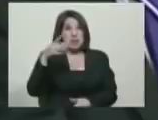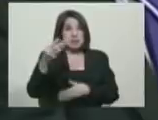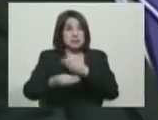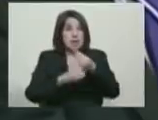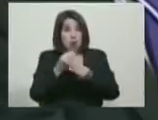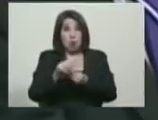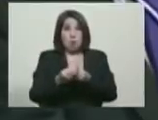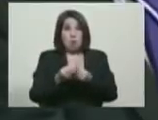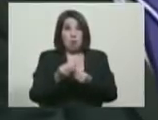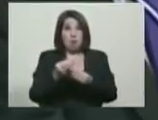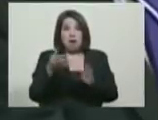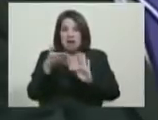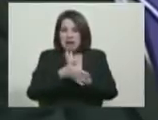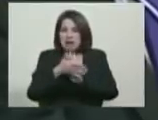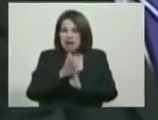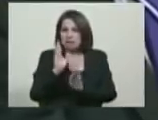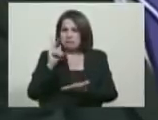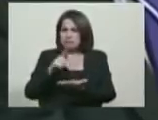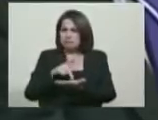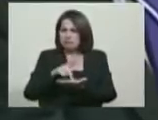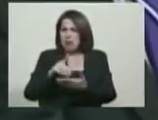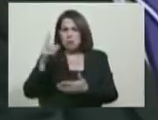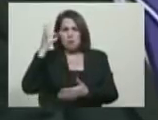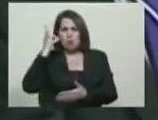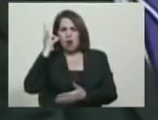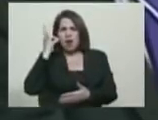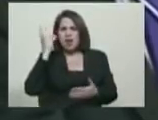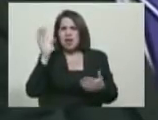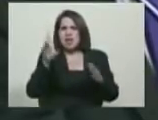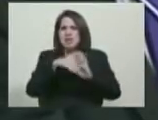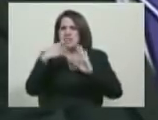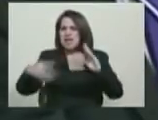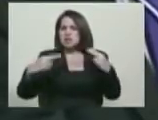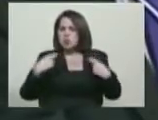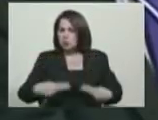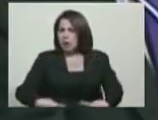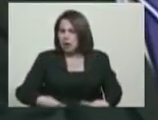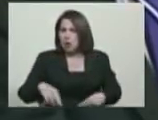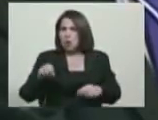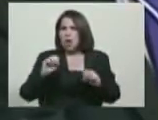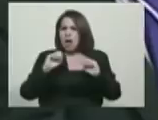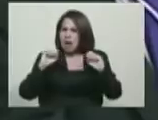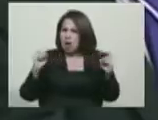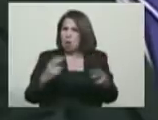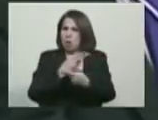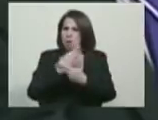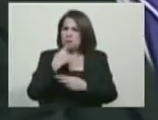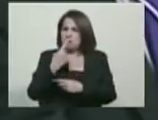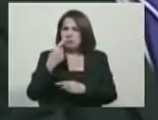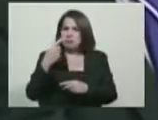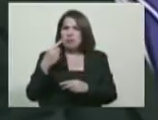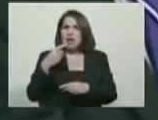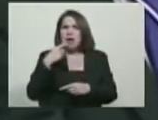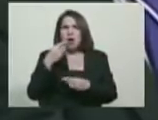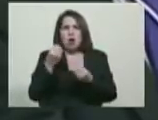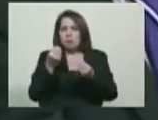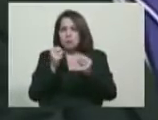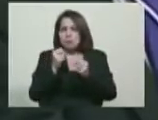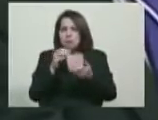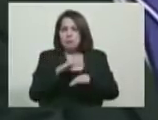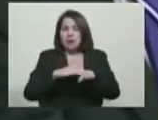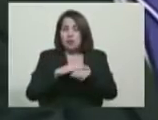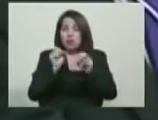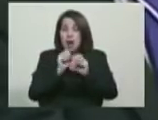la alta comisionada de los derechos humanos de la ONU, Michelle Bachelet, quien dijo que era tiempo de iniciar una investigación respecto al asesinato